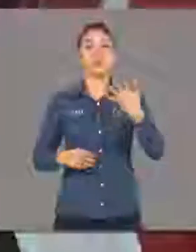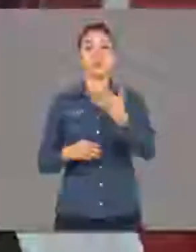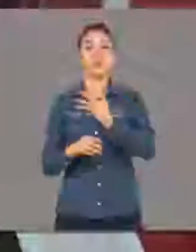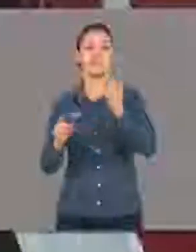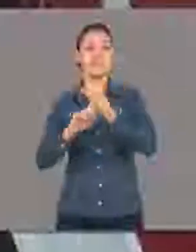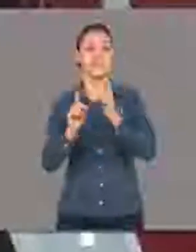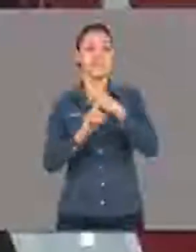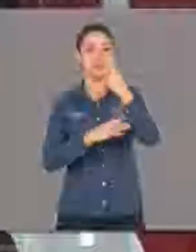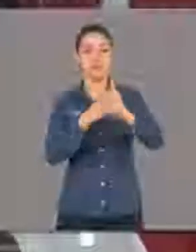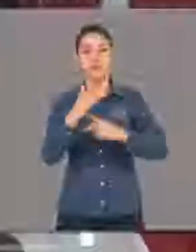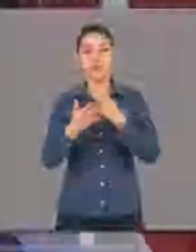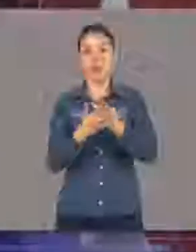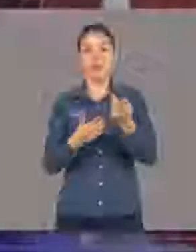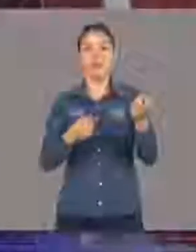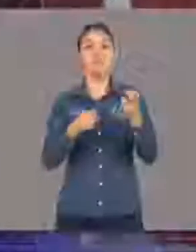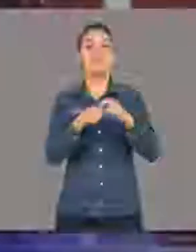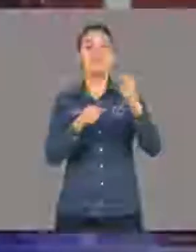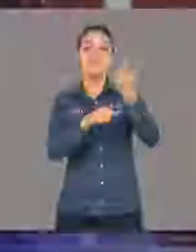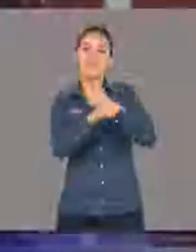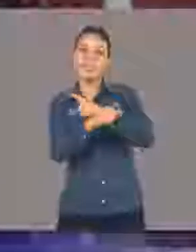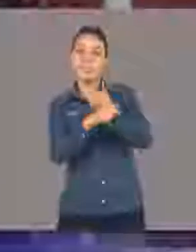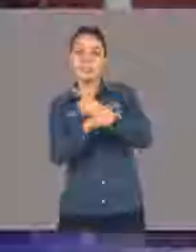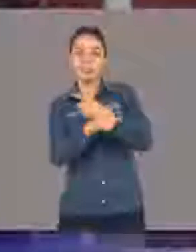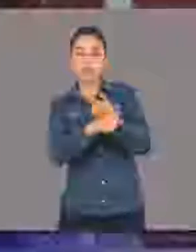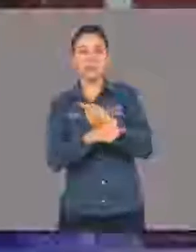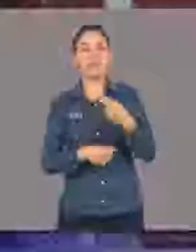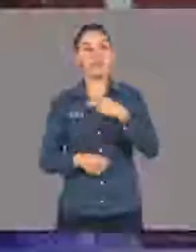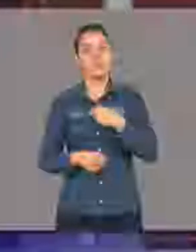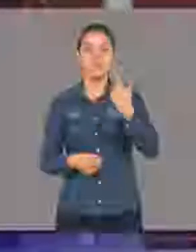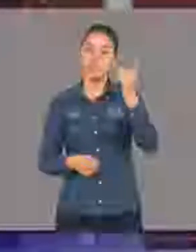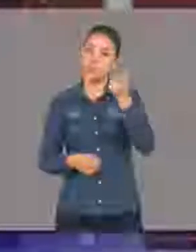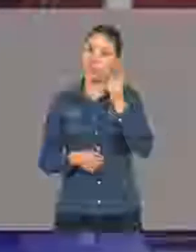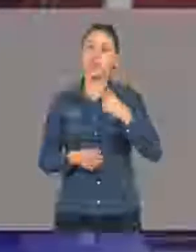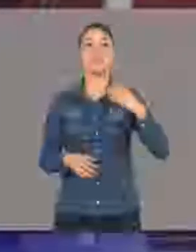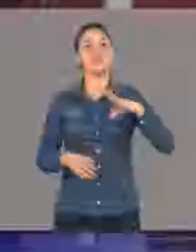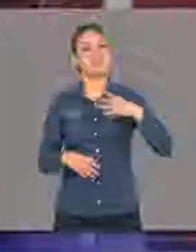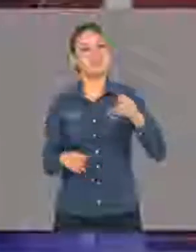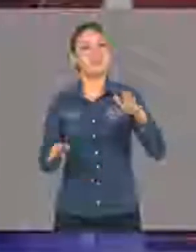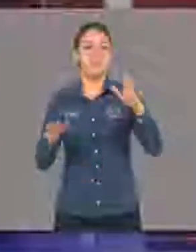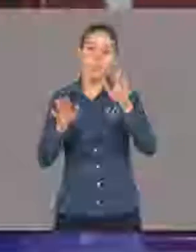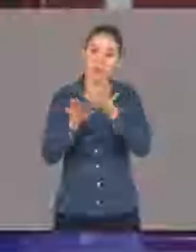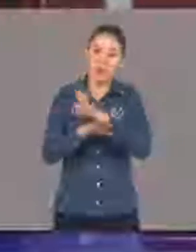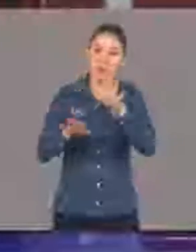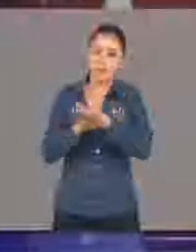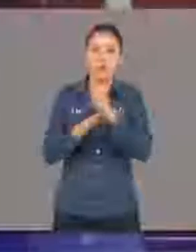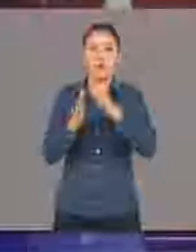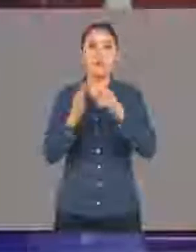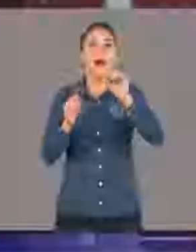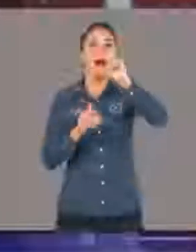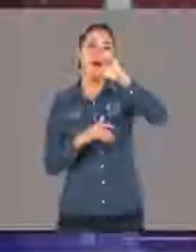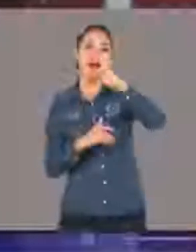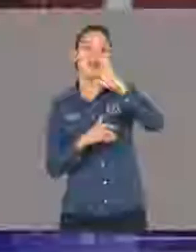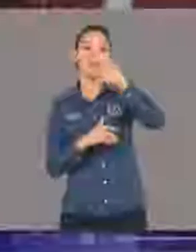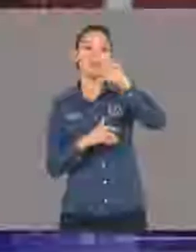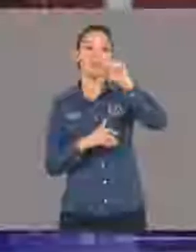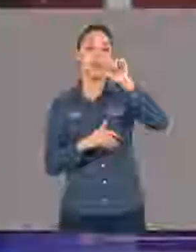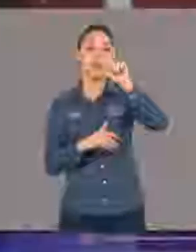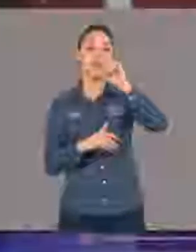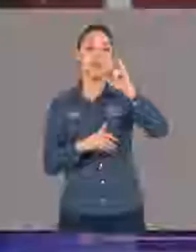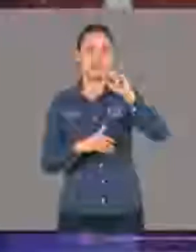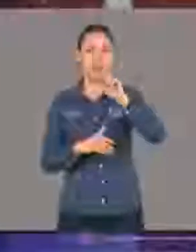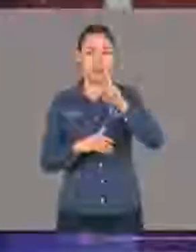programas, tres programas de licenciatura que queremos reforzarlos de hecho hay que cambiar y actualizar estos